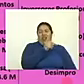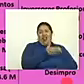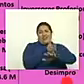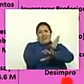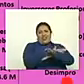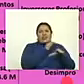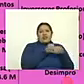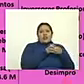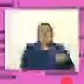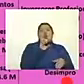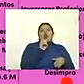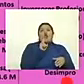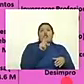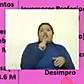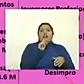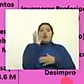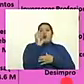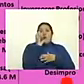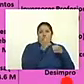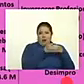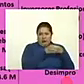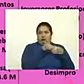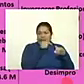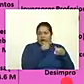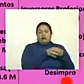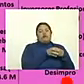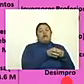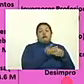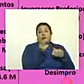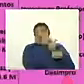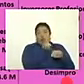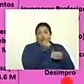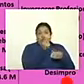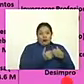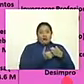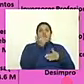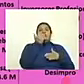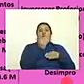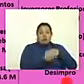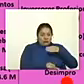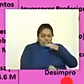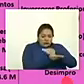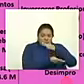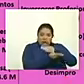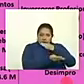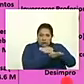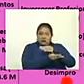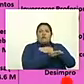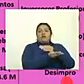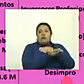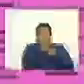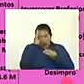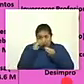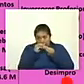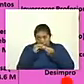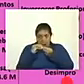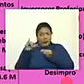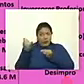momento. Ambos, desde el inicio, el primer soborno, lo